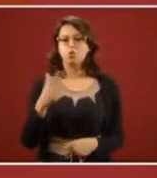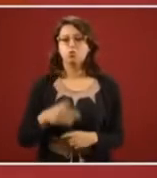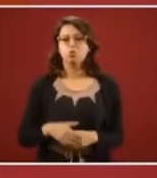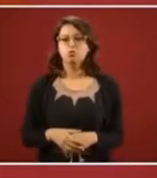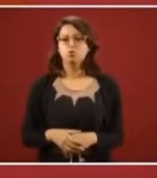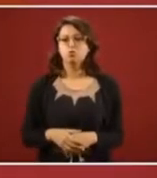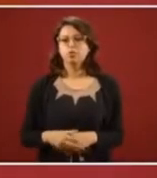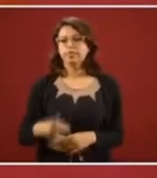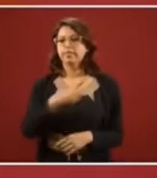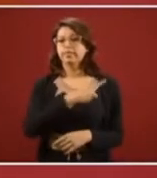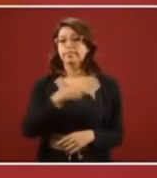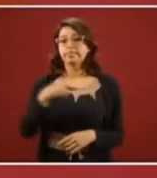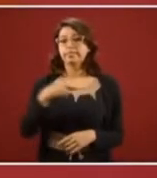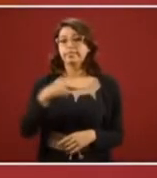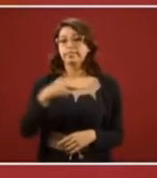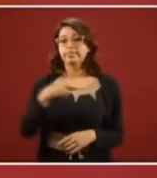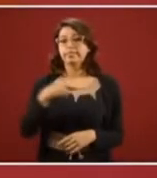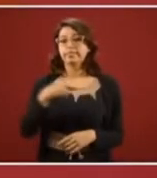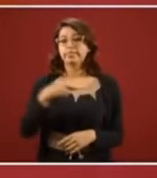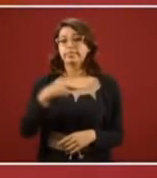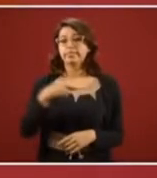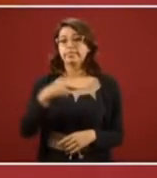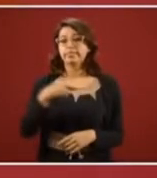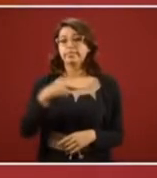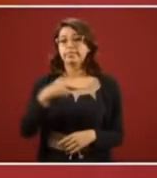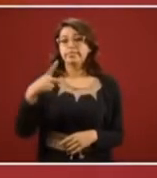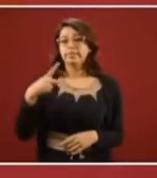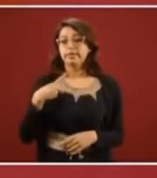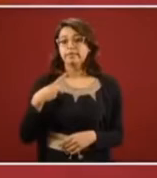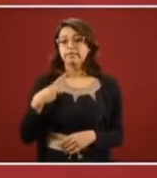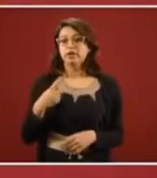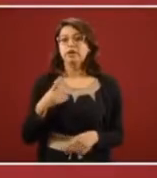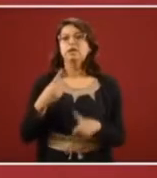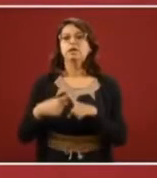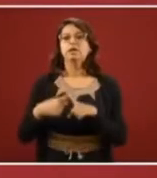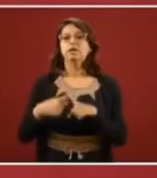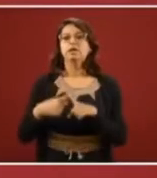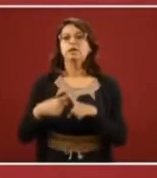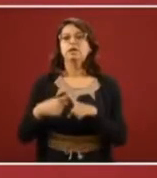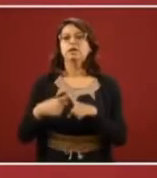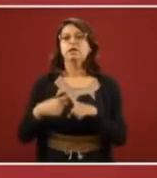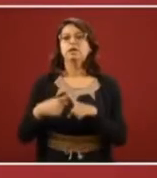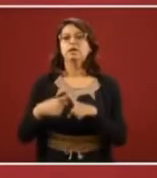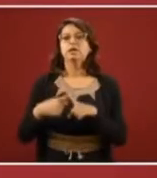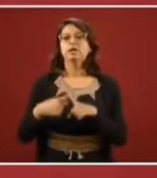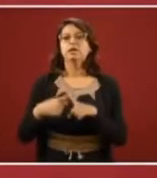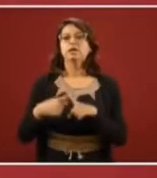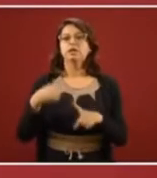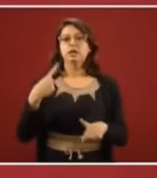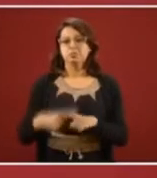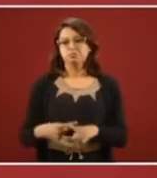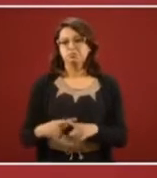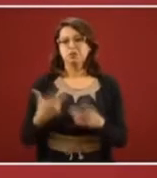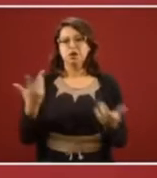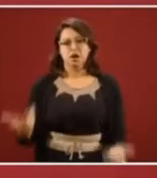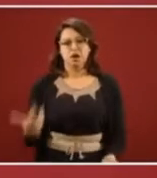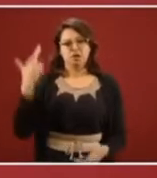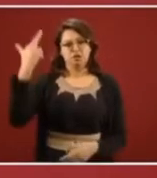debía ser una hora de la monarquía hecho bien monarca